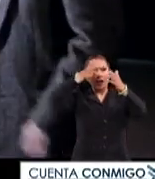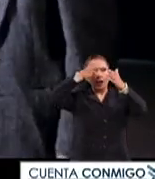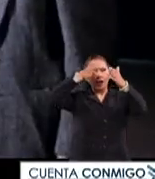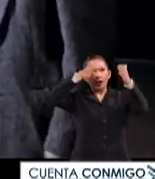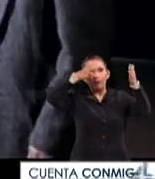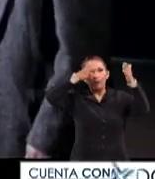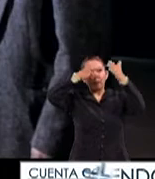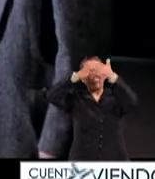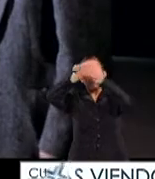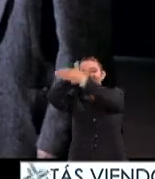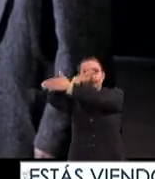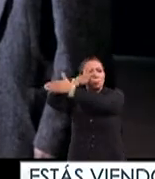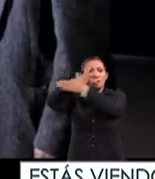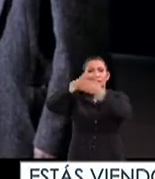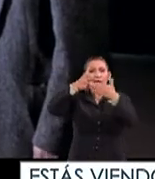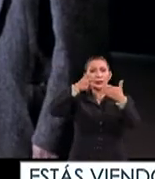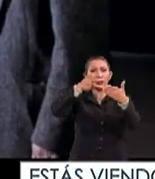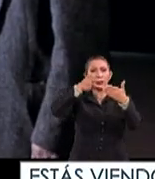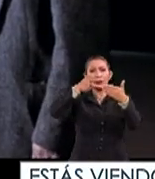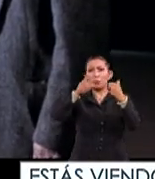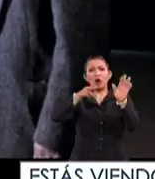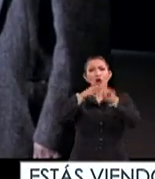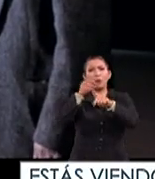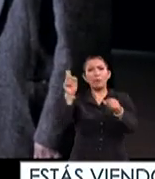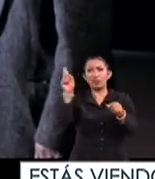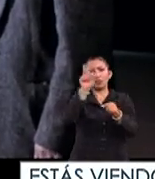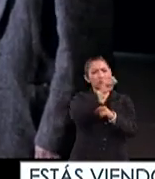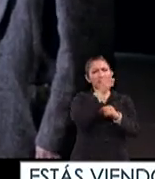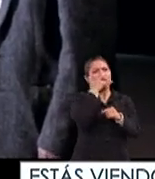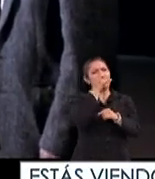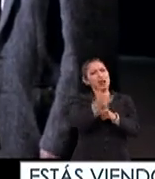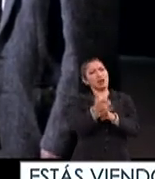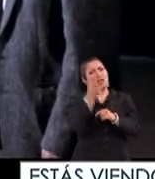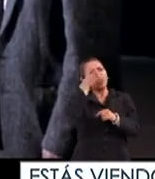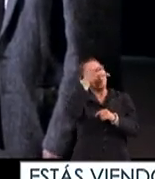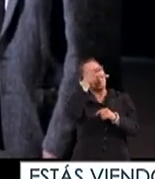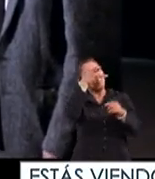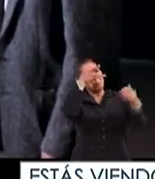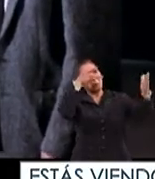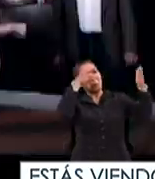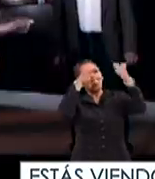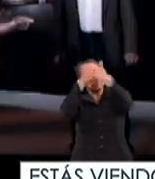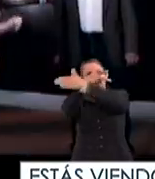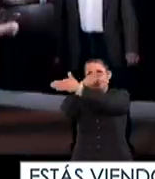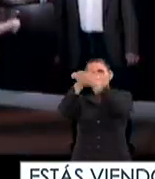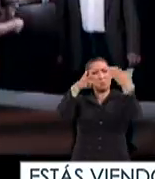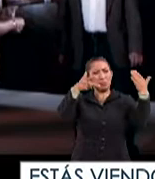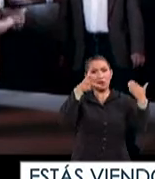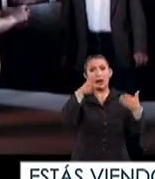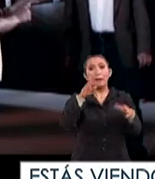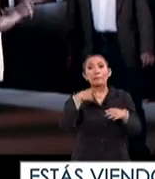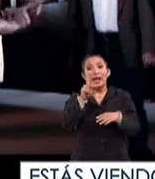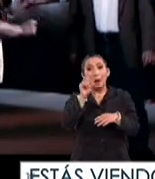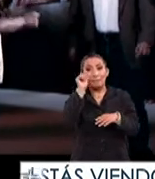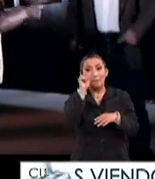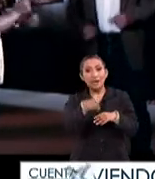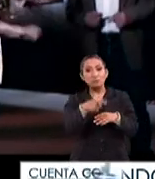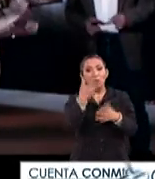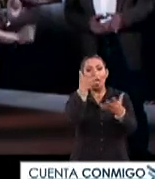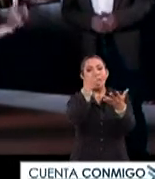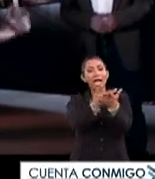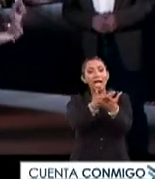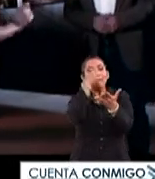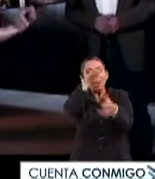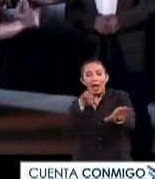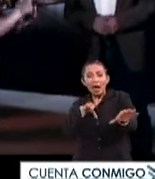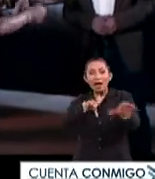un segundito, pero tú lo ves como algo, un movimiento muy normal, ¿no? Como, ay, qué raro que pusieran la cámara ahí, pero pues es normal. Pero en realidad era justo la pausa que hacían